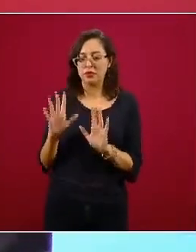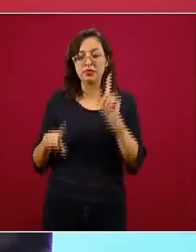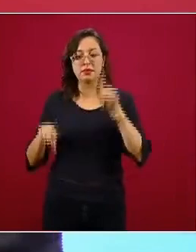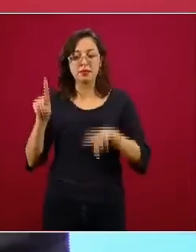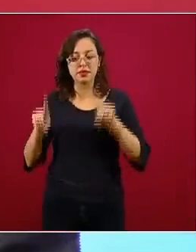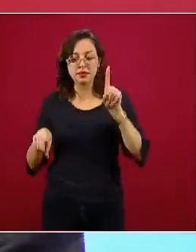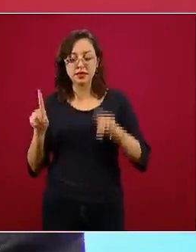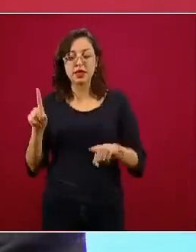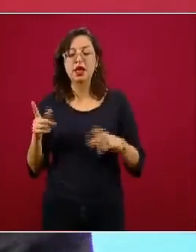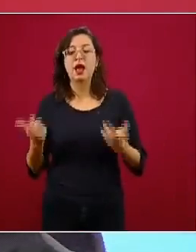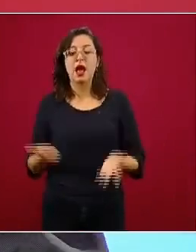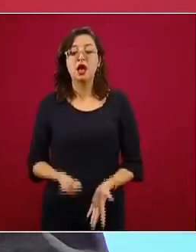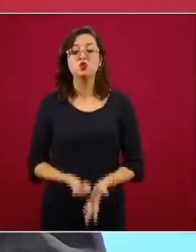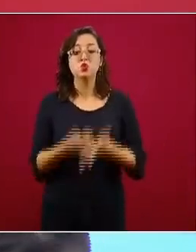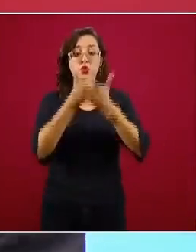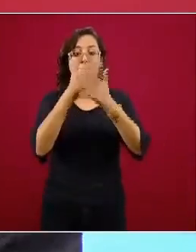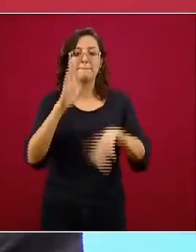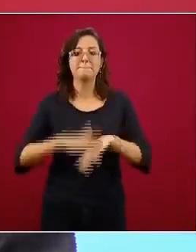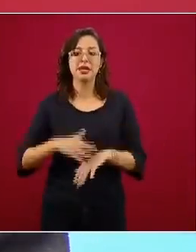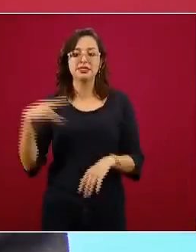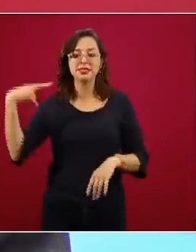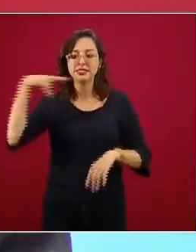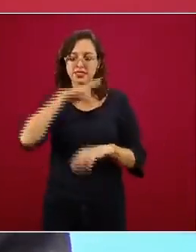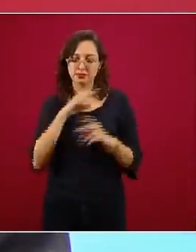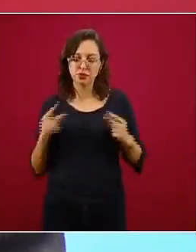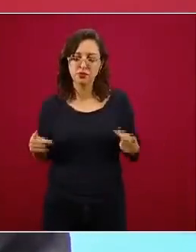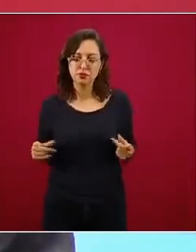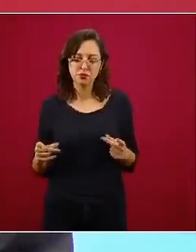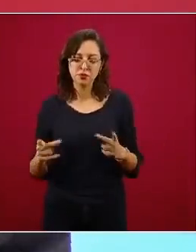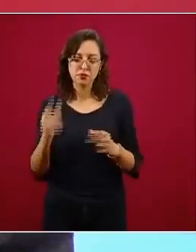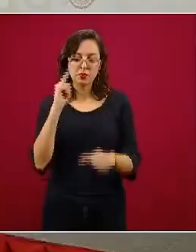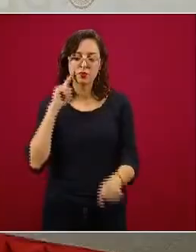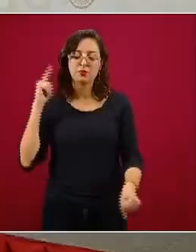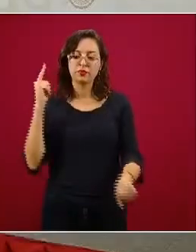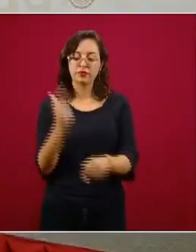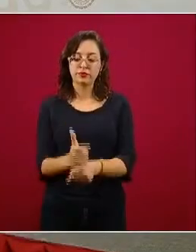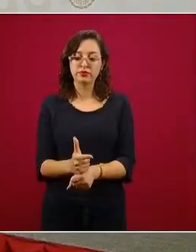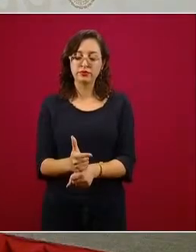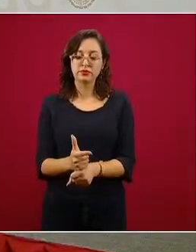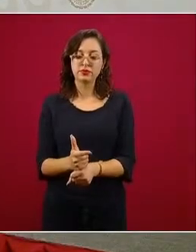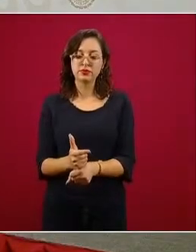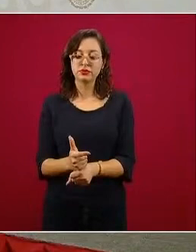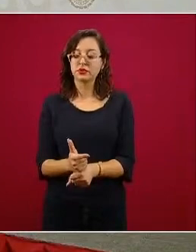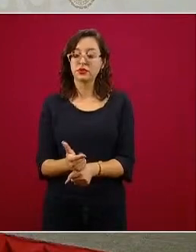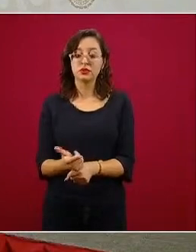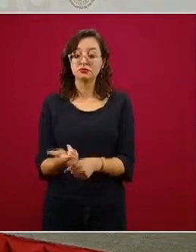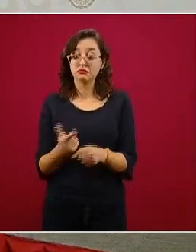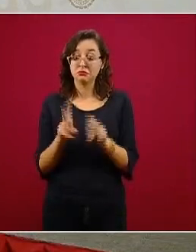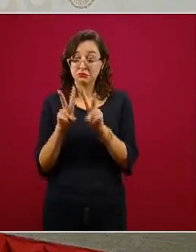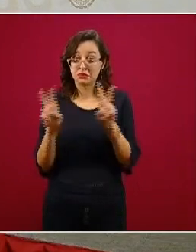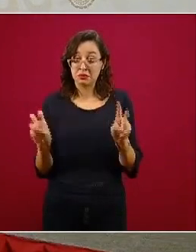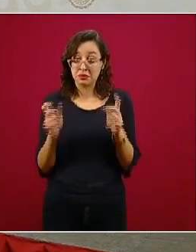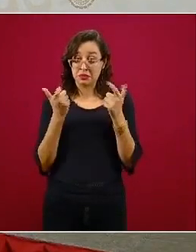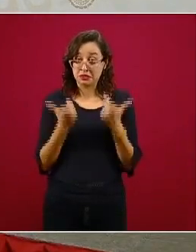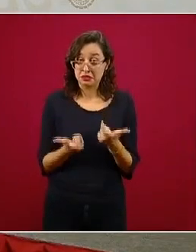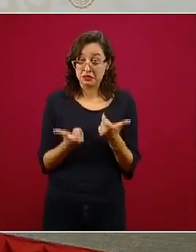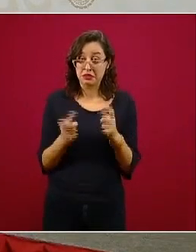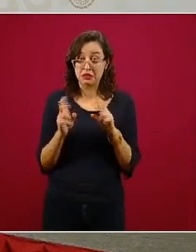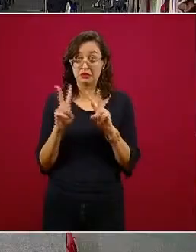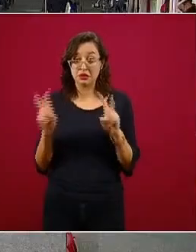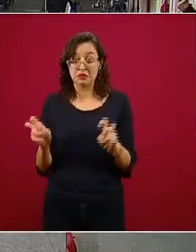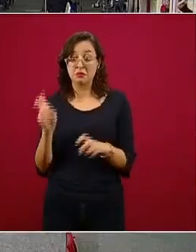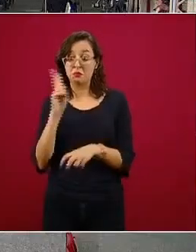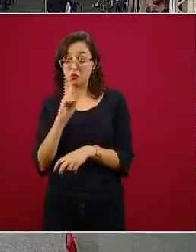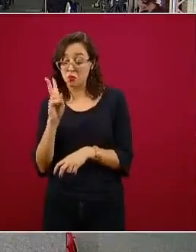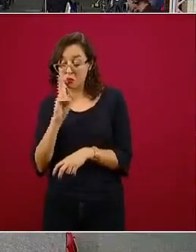una. Y eso permite que se haga más eficiente el diagnóstico. La eficiencia no es solo un asunto de recursos, es también